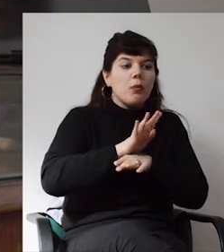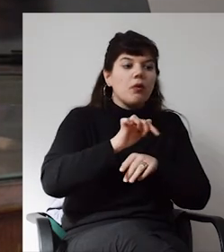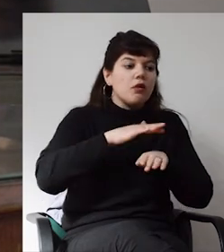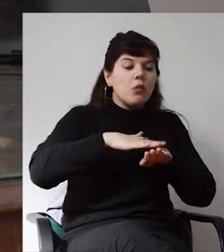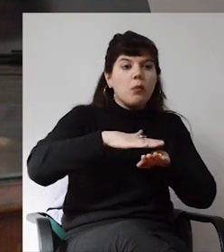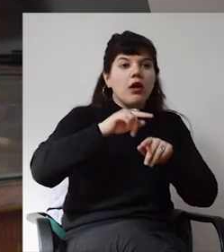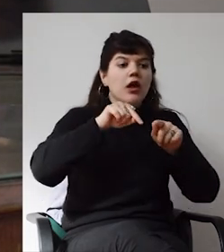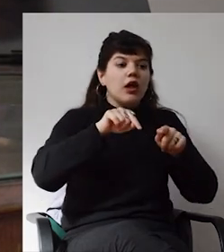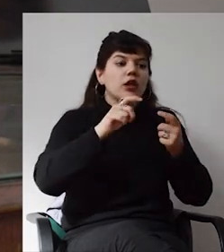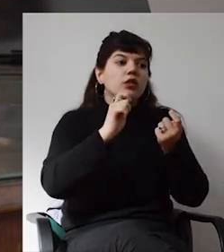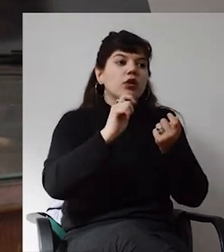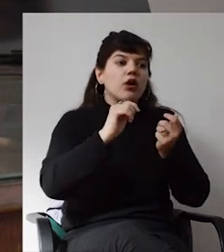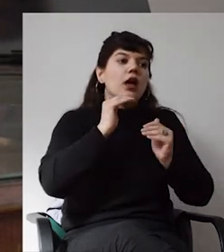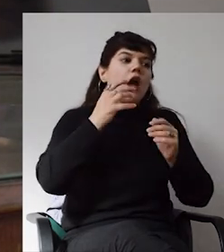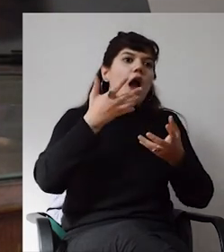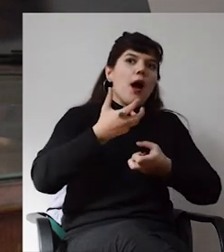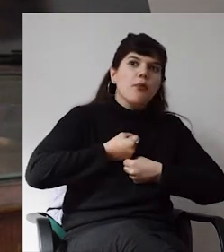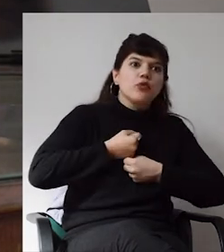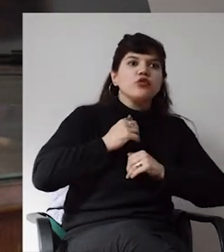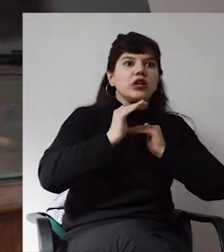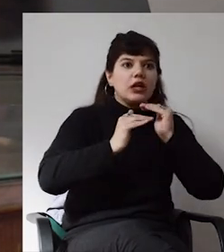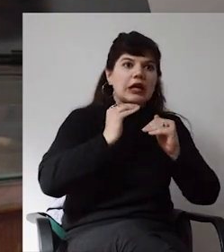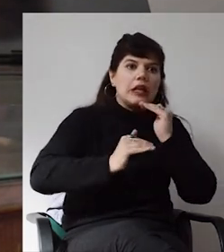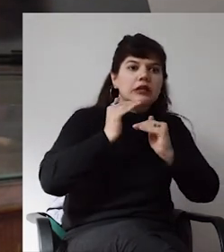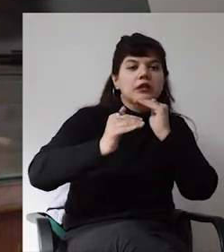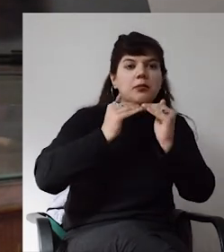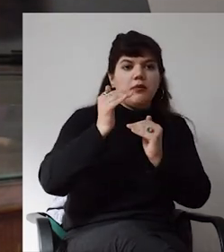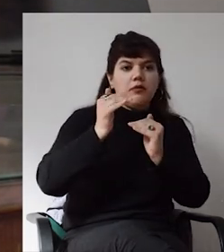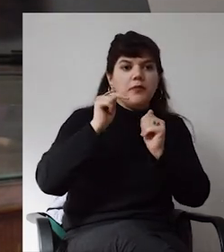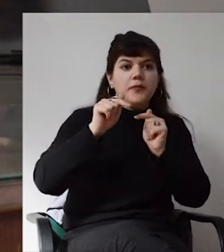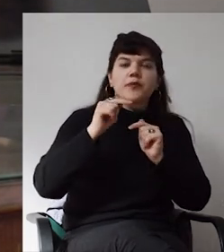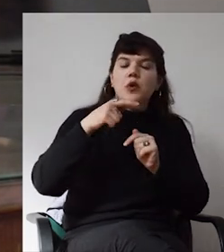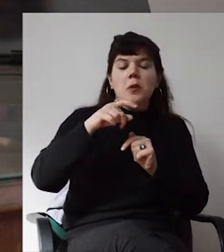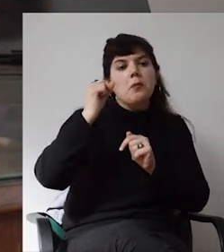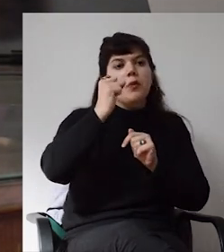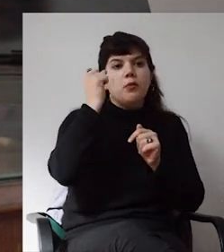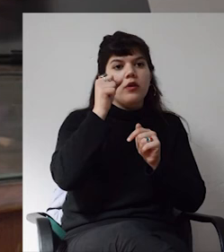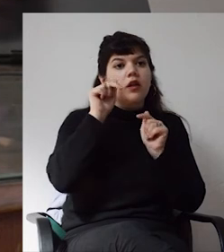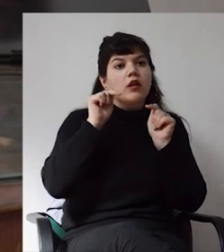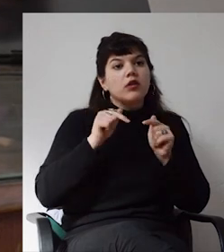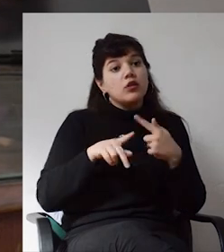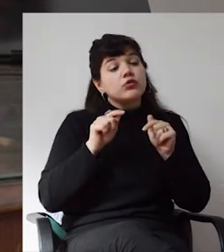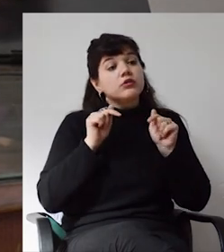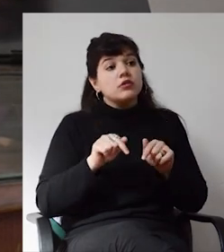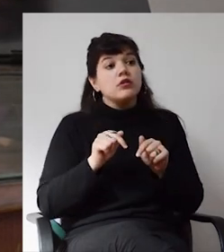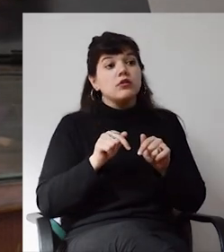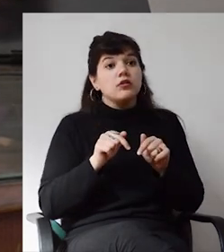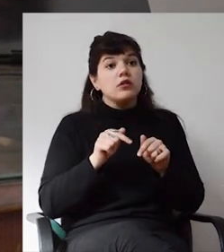lugar de aporte, de crecimiento, de desarrollo. Me parece que fundamental inicialmente es